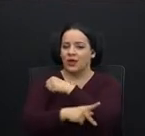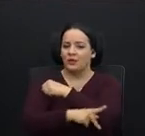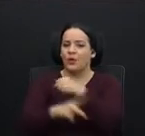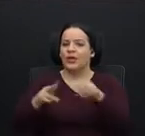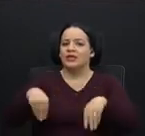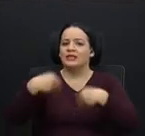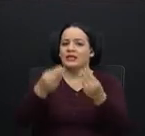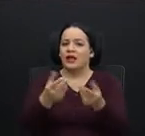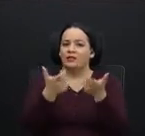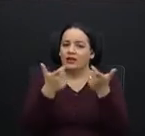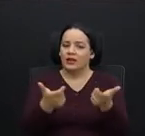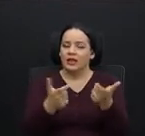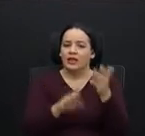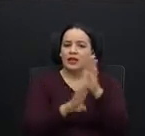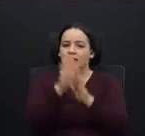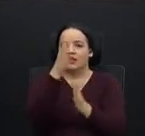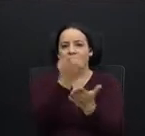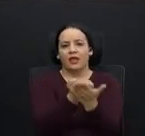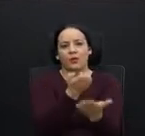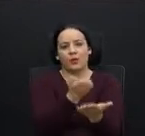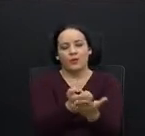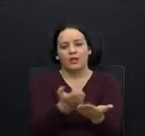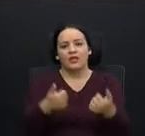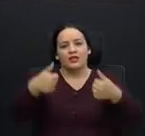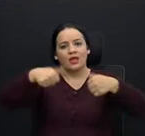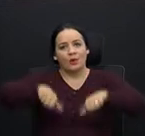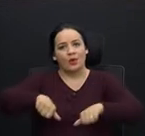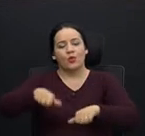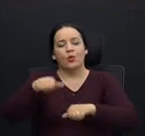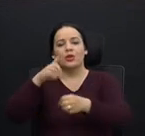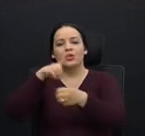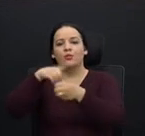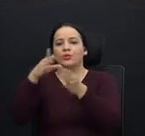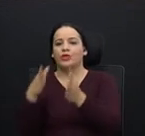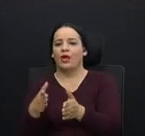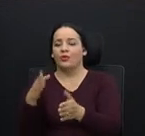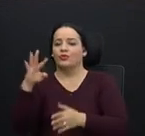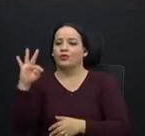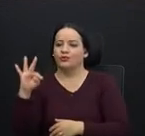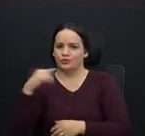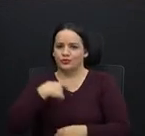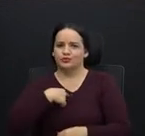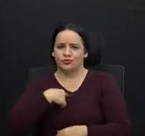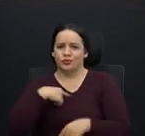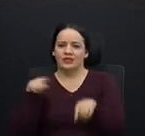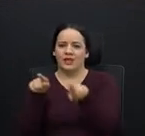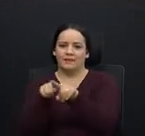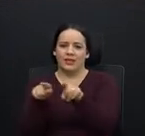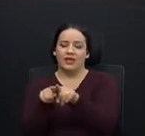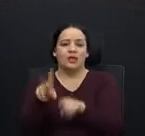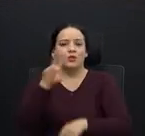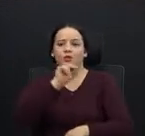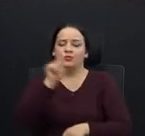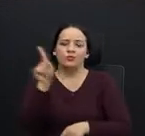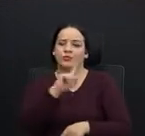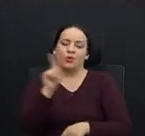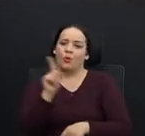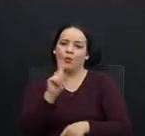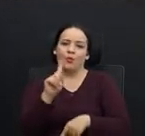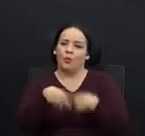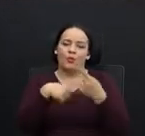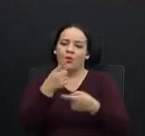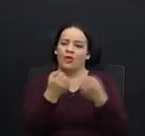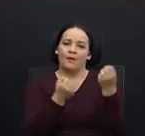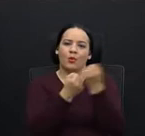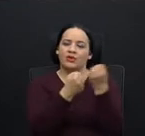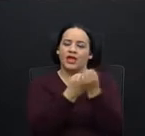de reactivar la economía. Y concuerdo con el diputado Thompson también. Yo tampoco me apunto a ningún plan del Fondo Monetario